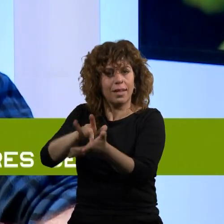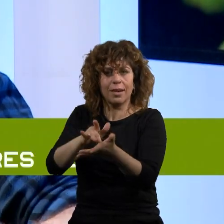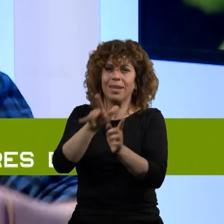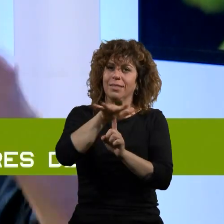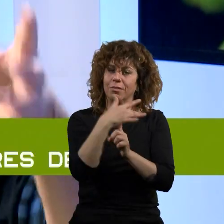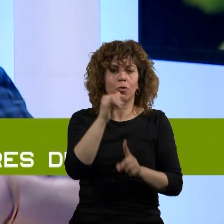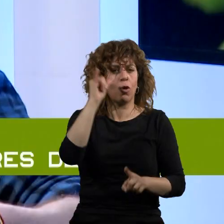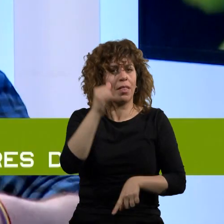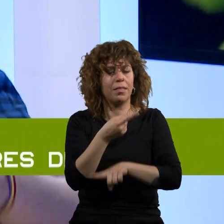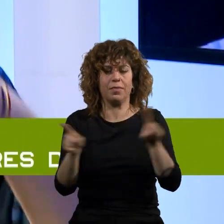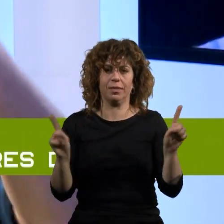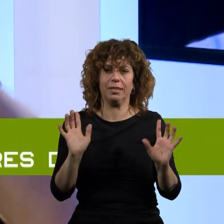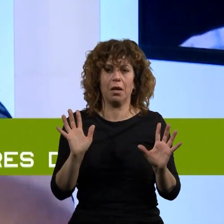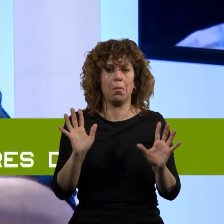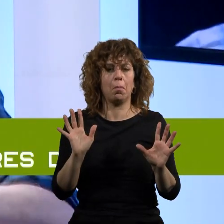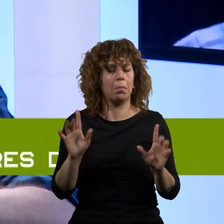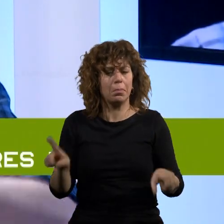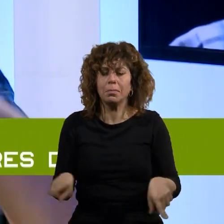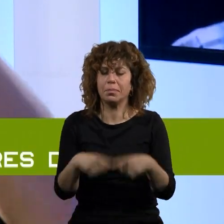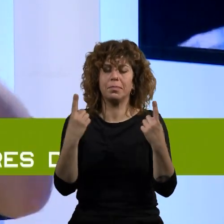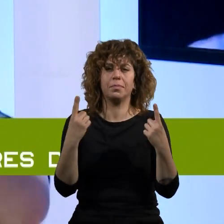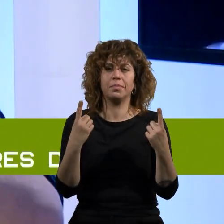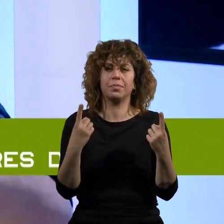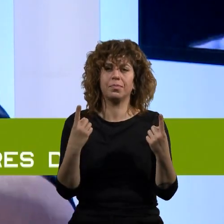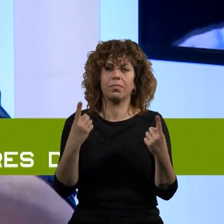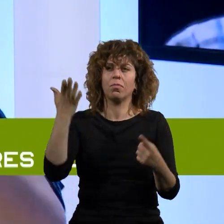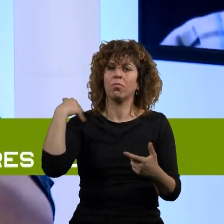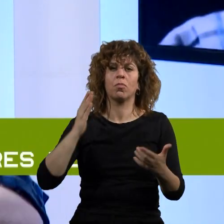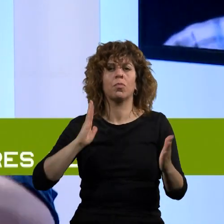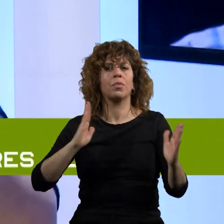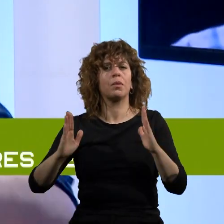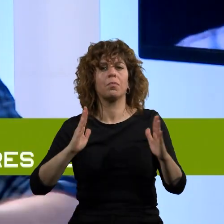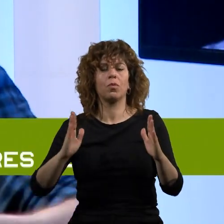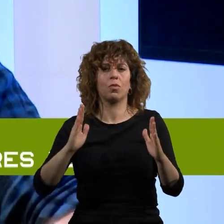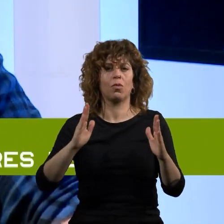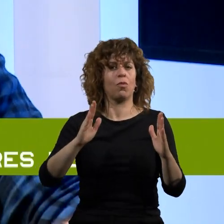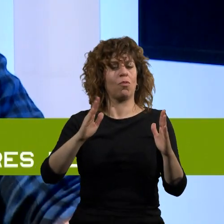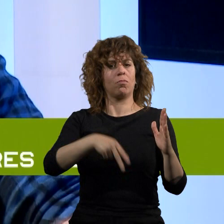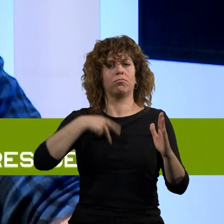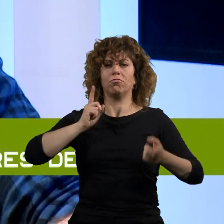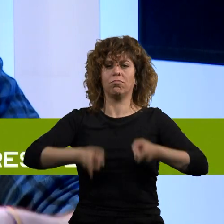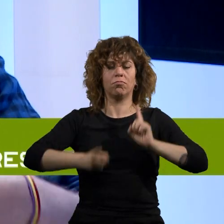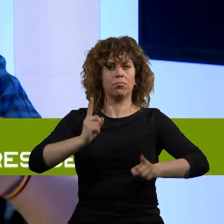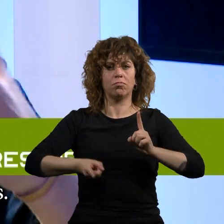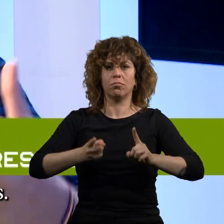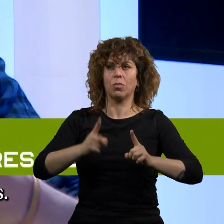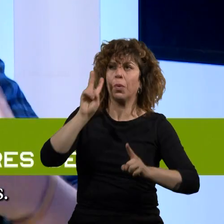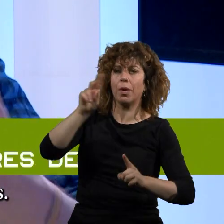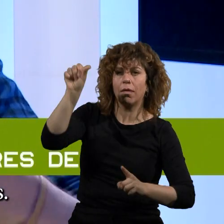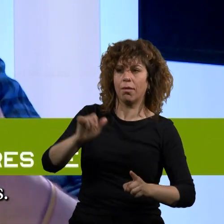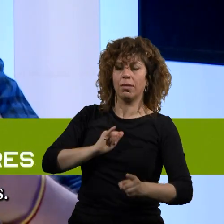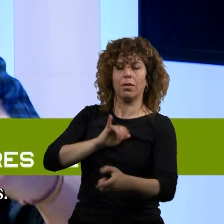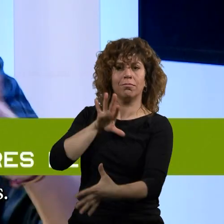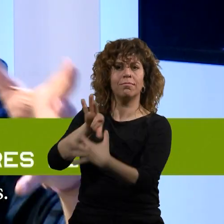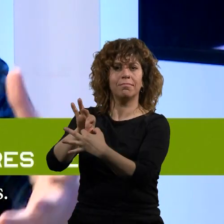que pasó aquí en La Rioja. Pero aún así, en la época luego ya con el franquismo, con la dictadura, y se sienten muy identificados y se generan